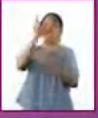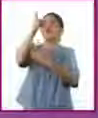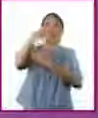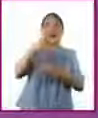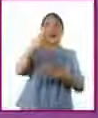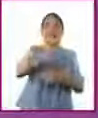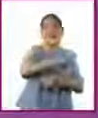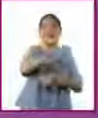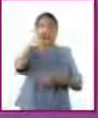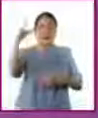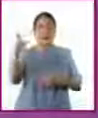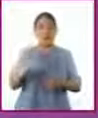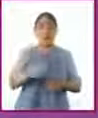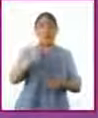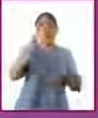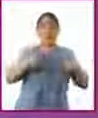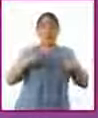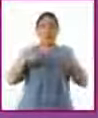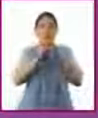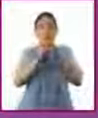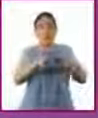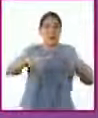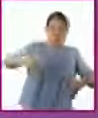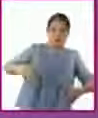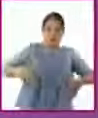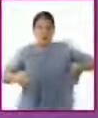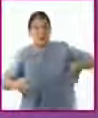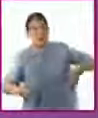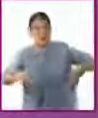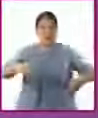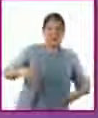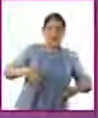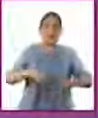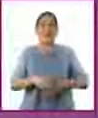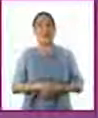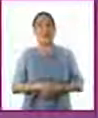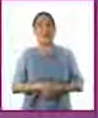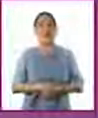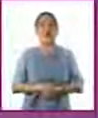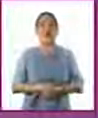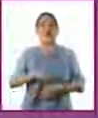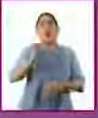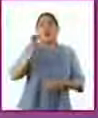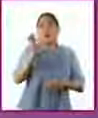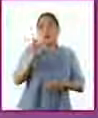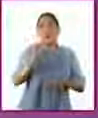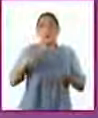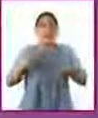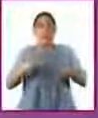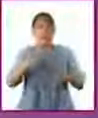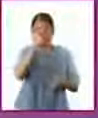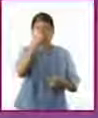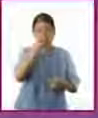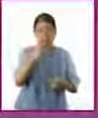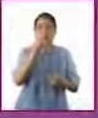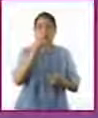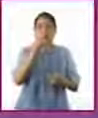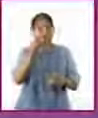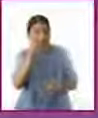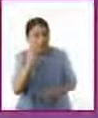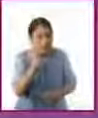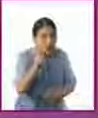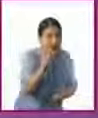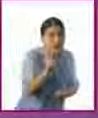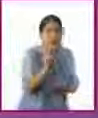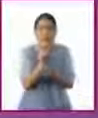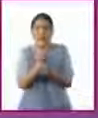se convierte en un monstruo. O un inventor, un espía, un detective